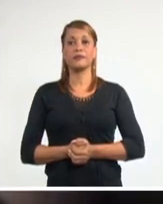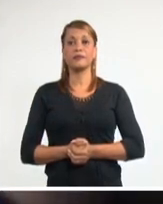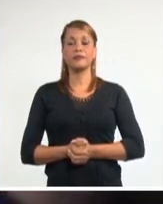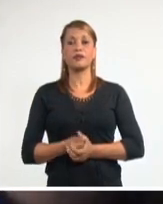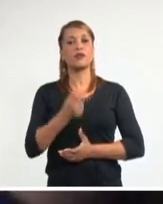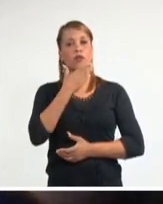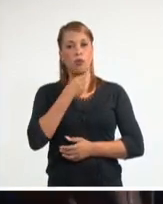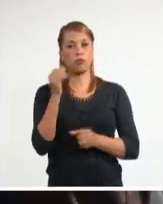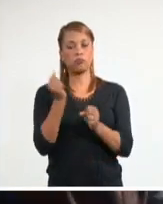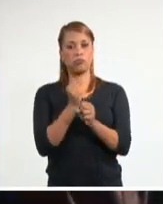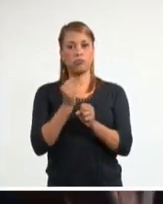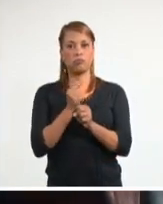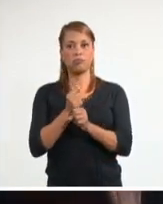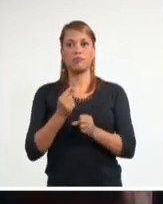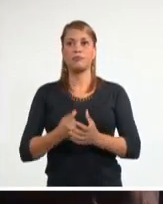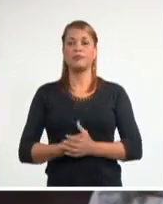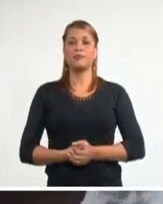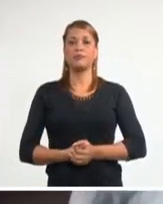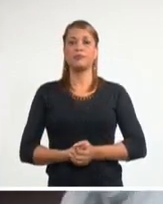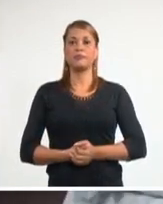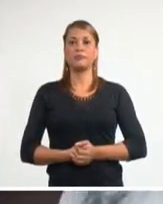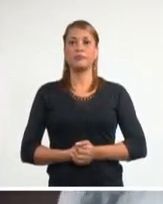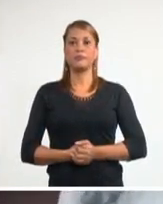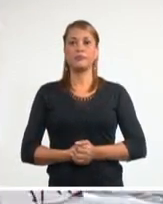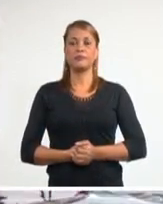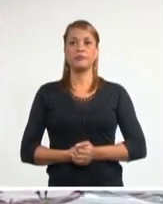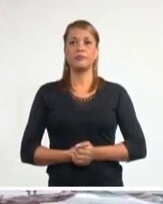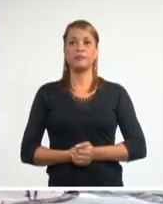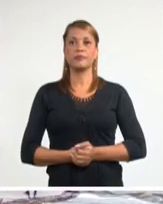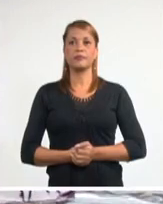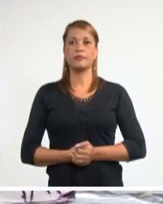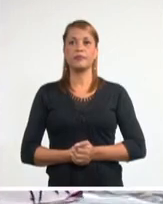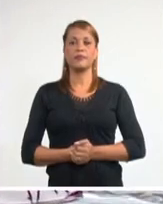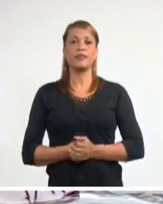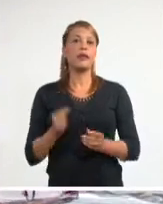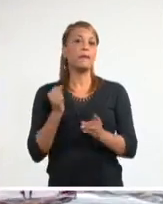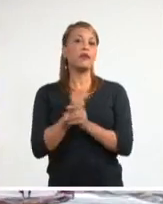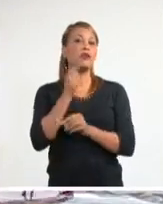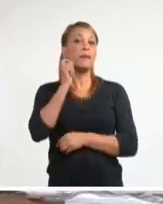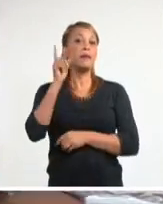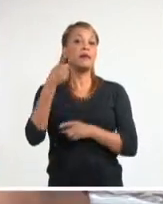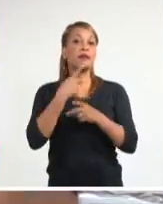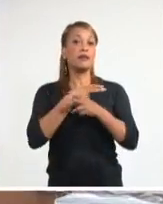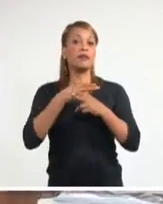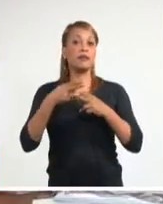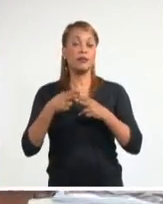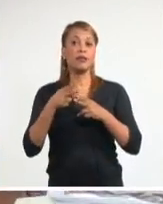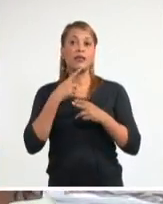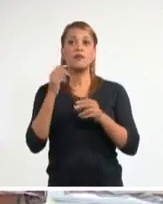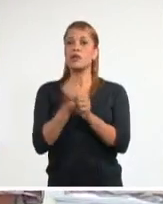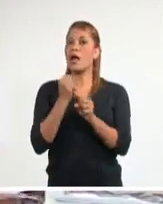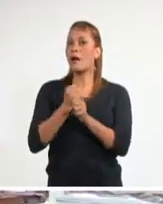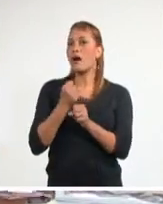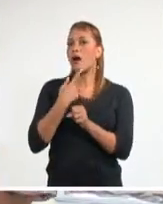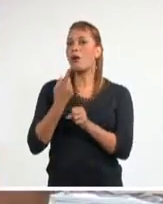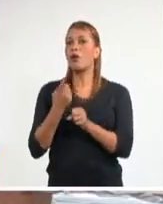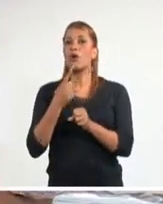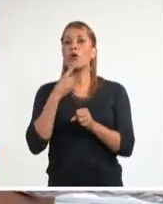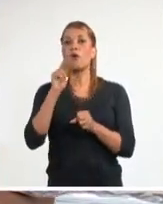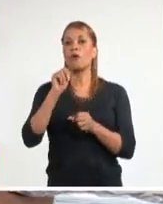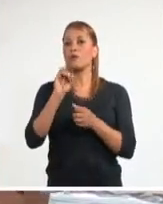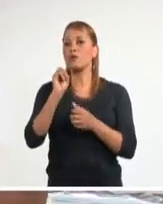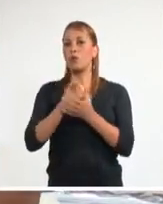jóvenes. Mi personaje se llama El Trigo, es un personaje pequeño dentro de la historia, pero trabajo todo el tiempo con Norma Reina y